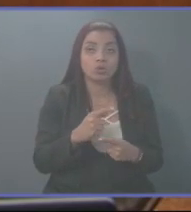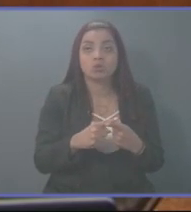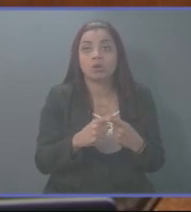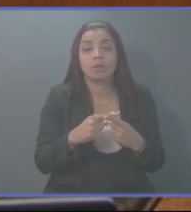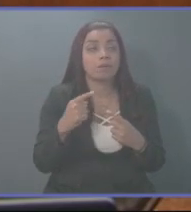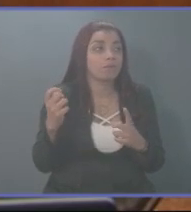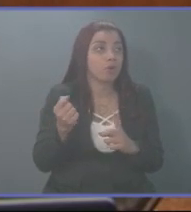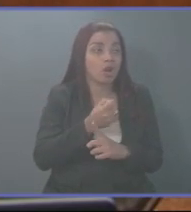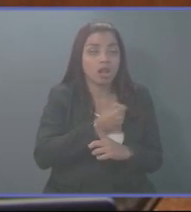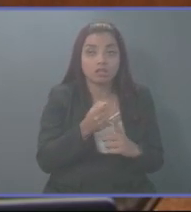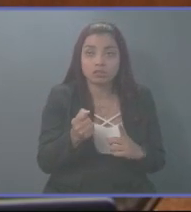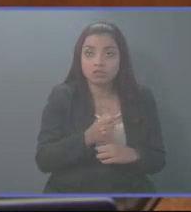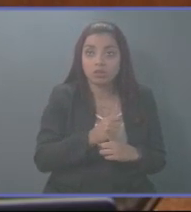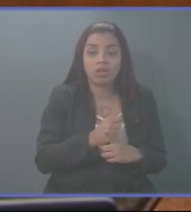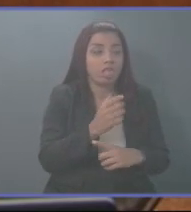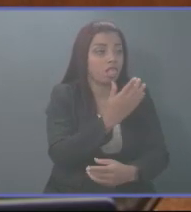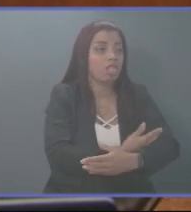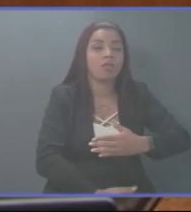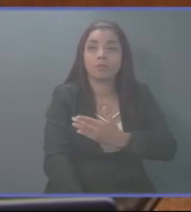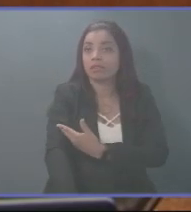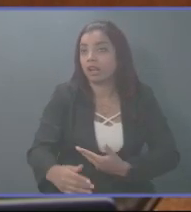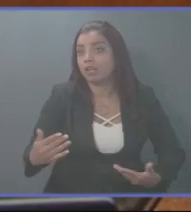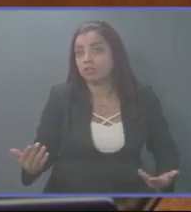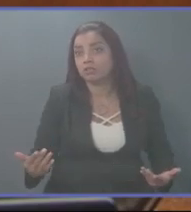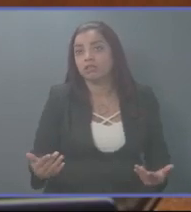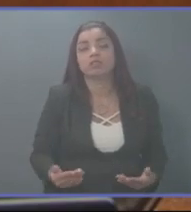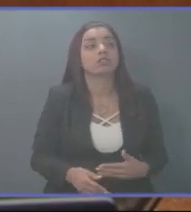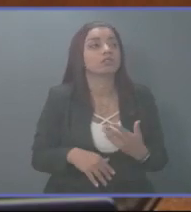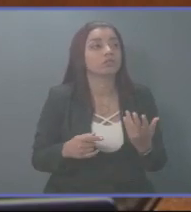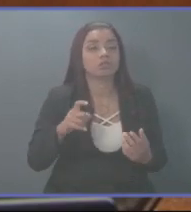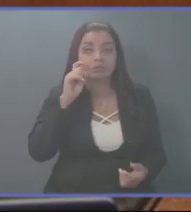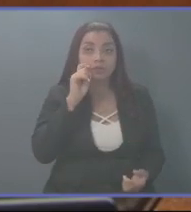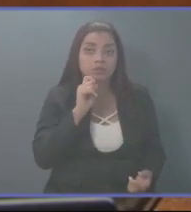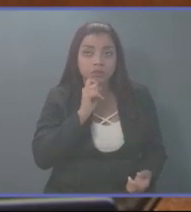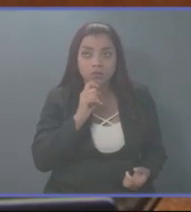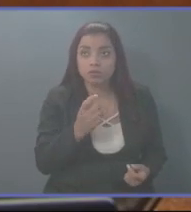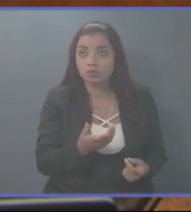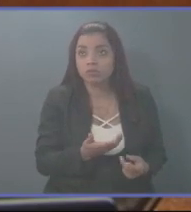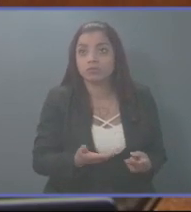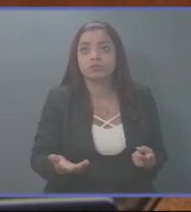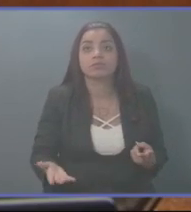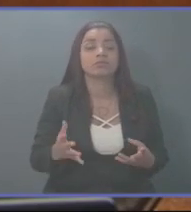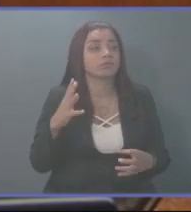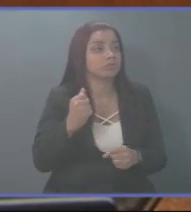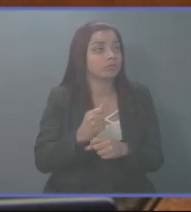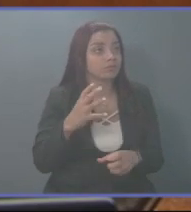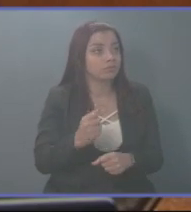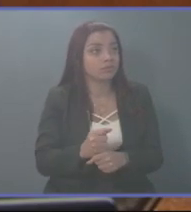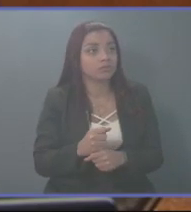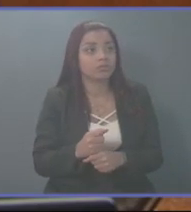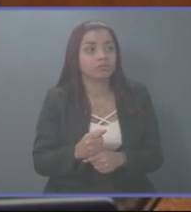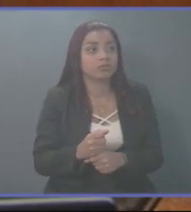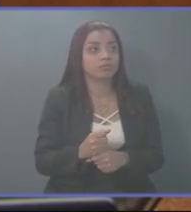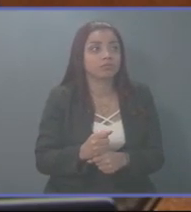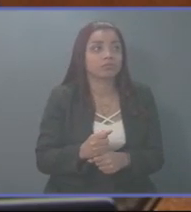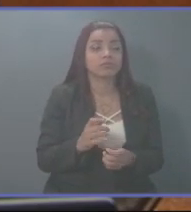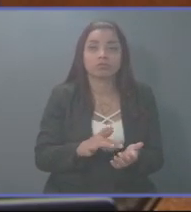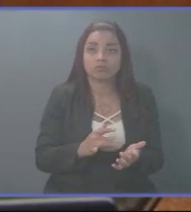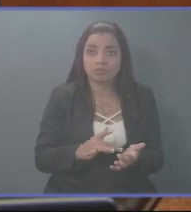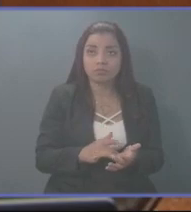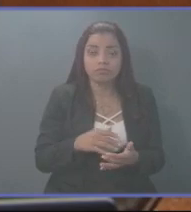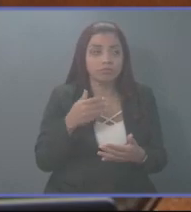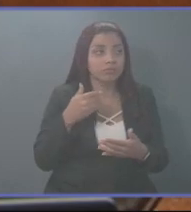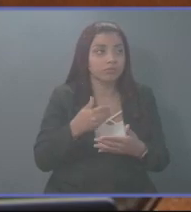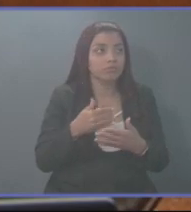violación, mutilación, tortura, prostitución forzada, trata, explotación sexual o